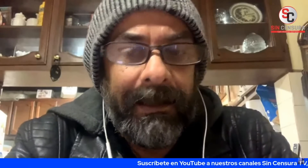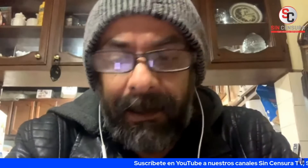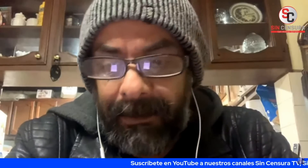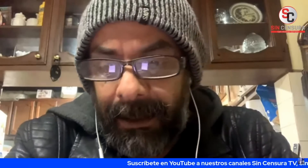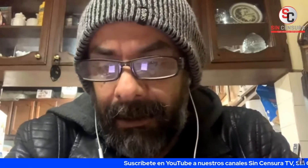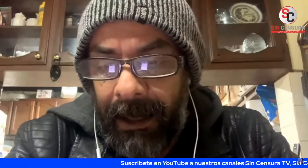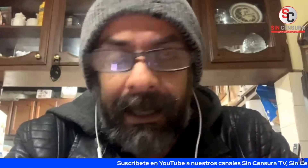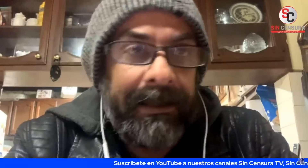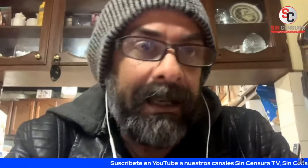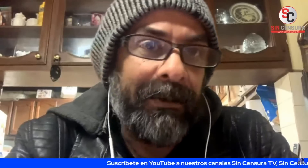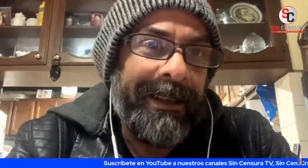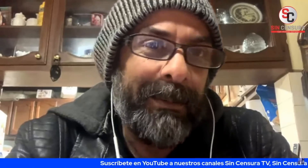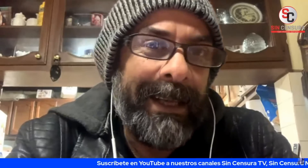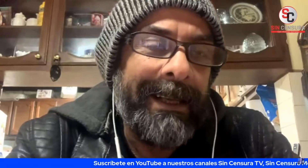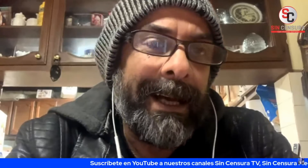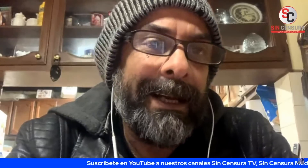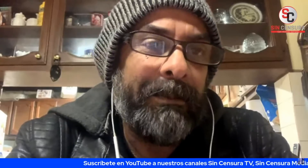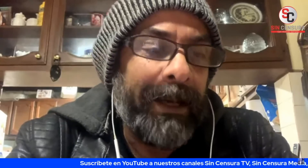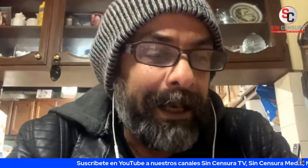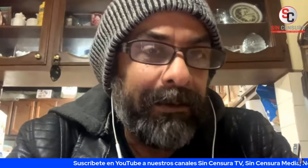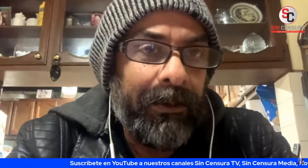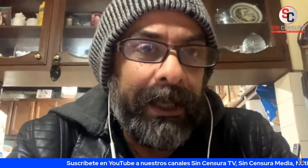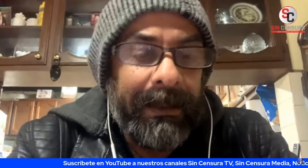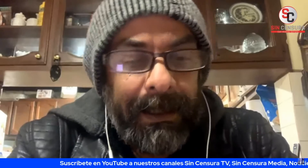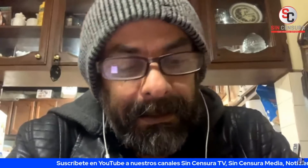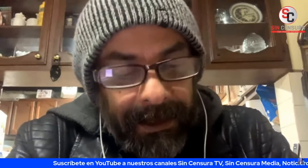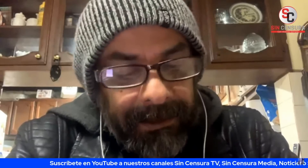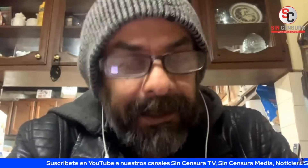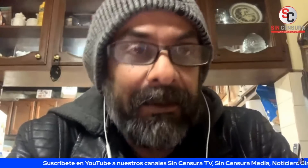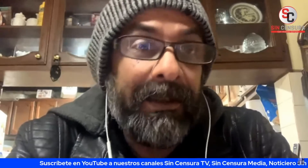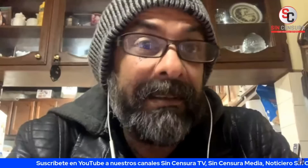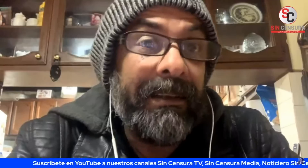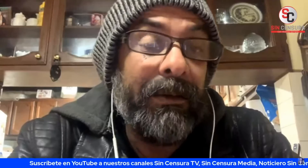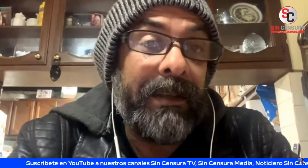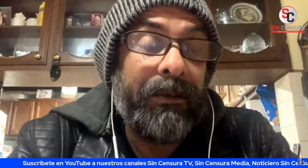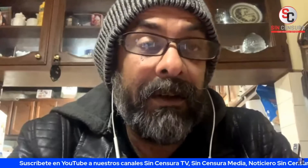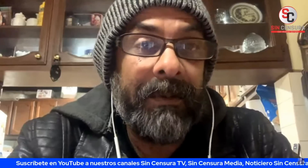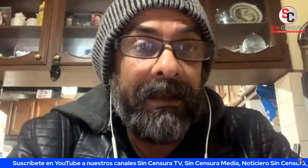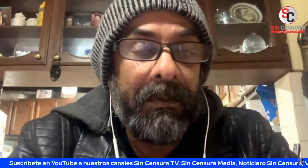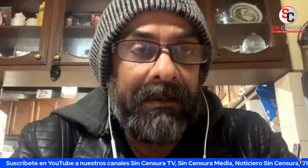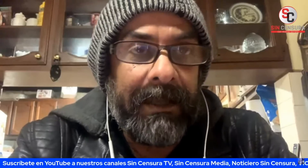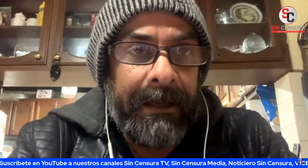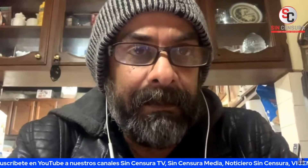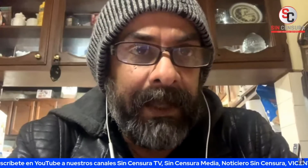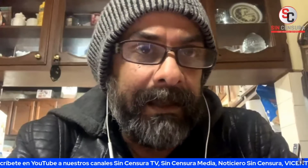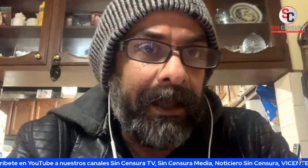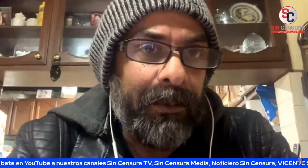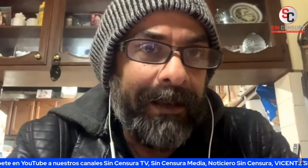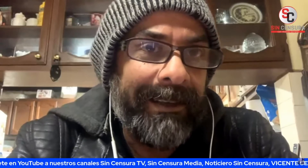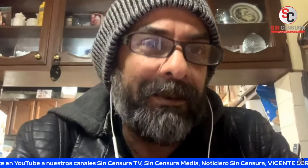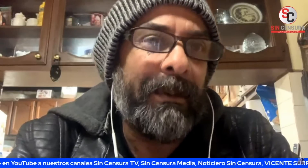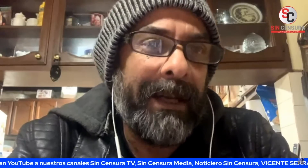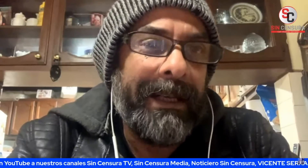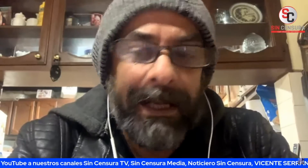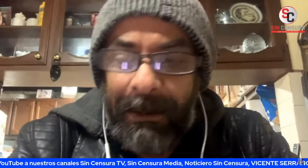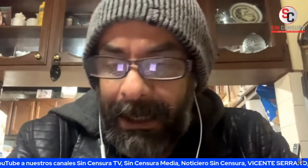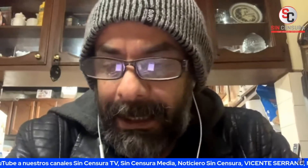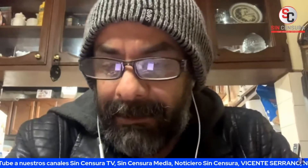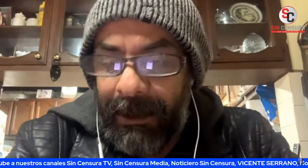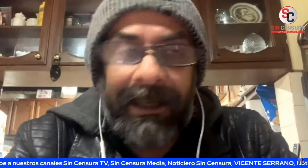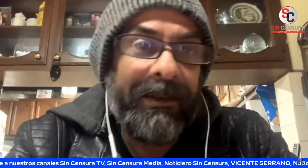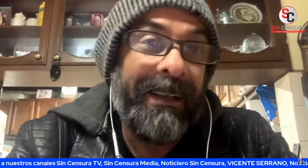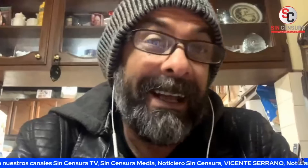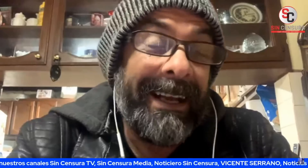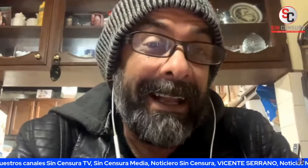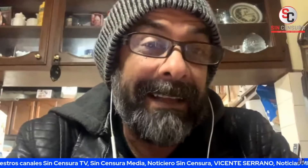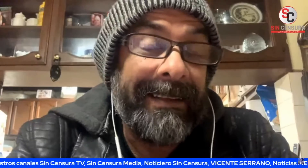que se integraron a la intelectualidad mexicana. El caso de la tradición de asilos a todas las víctimas de dictaduras en Sudamérica.